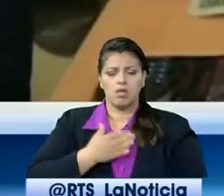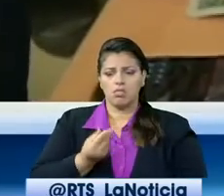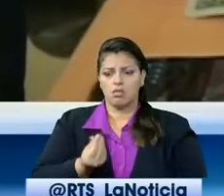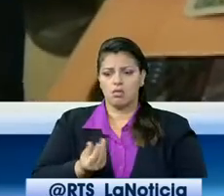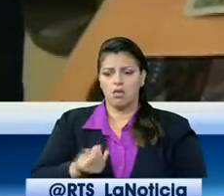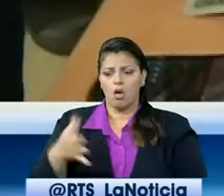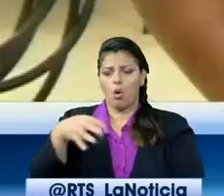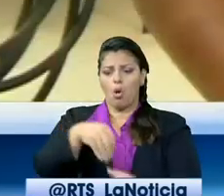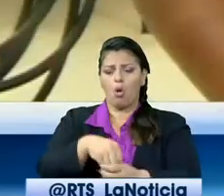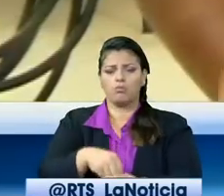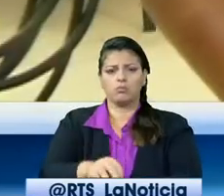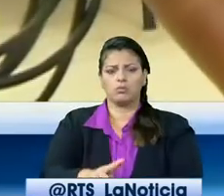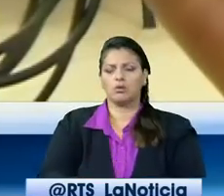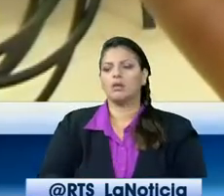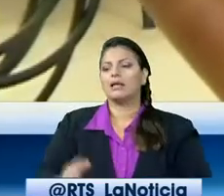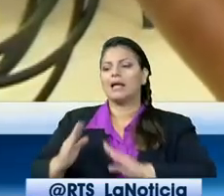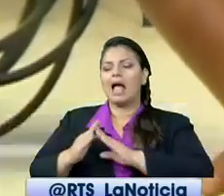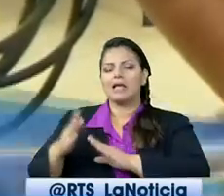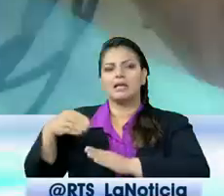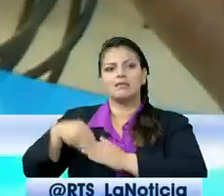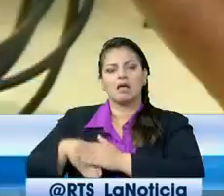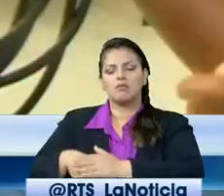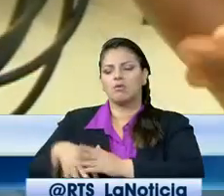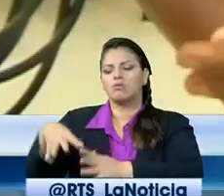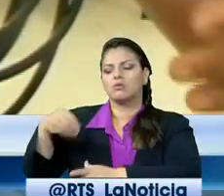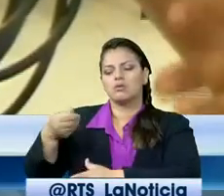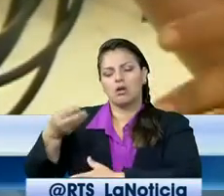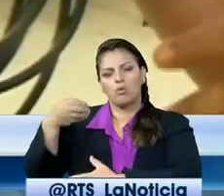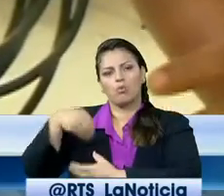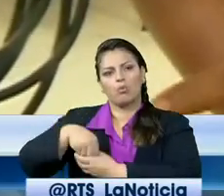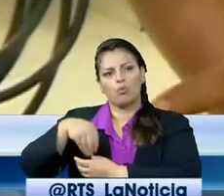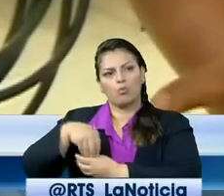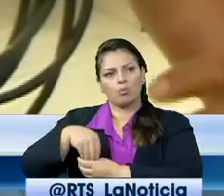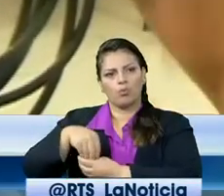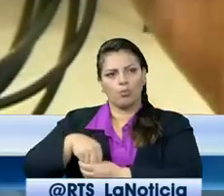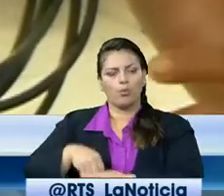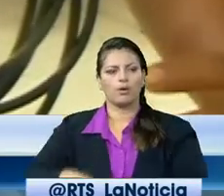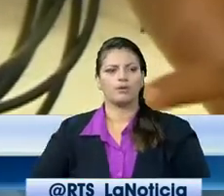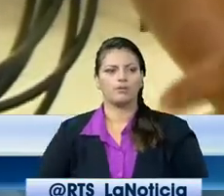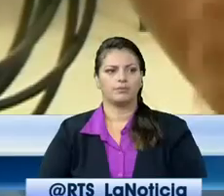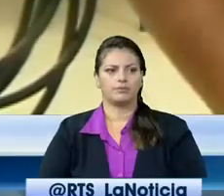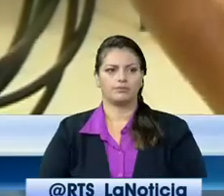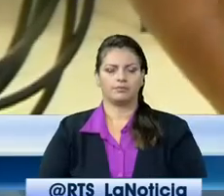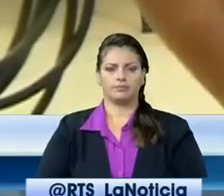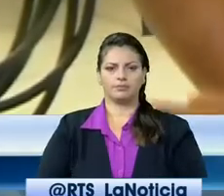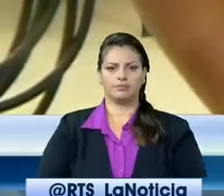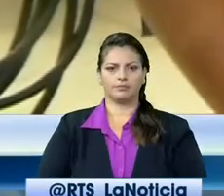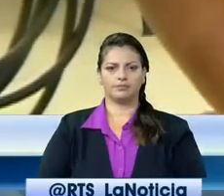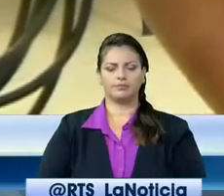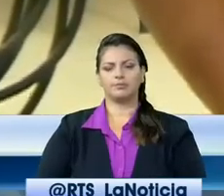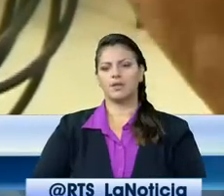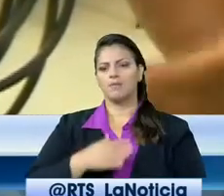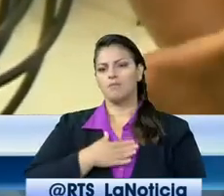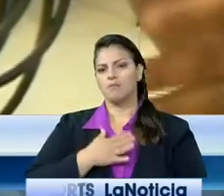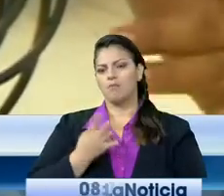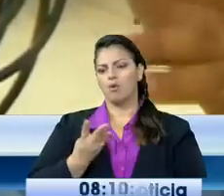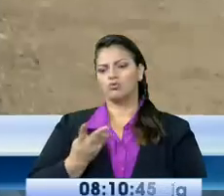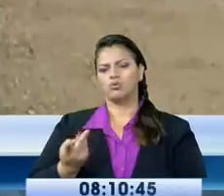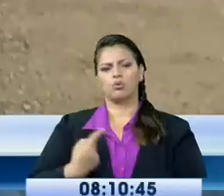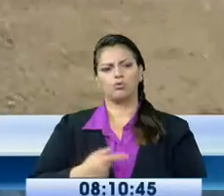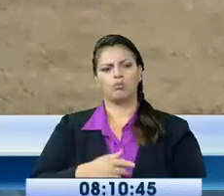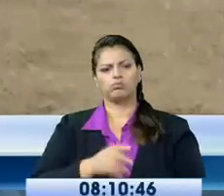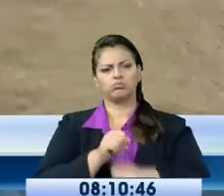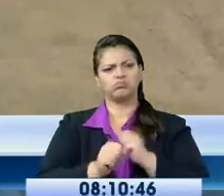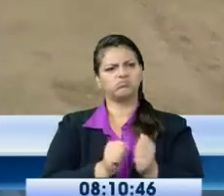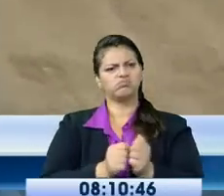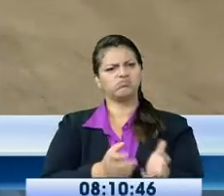sino que lo tenemos dentro de la casa. Entonces, la idea de ellos era de coger a mí y a mi esposo, amarrarlo. Producto